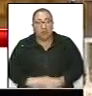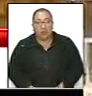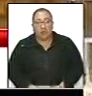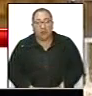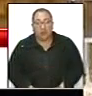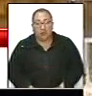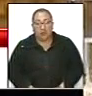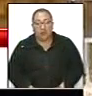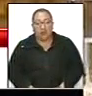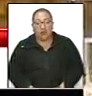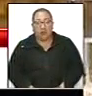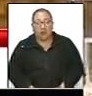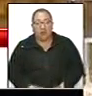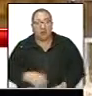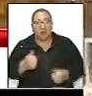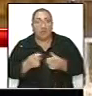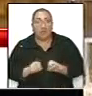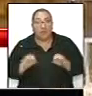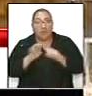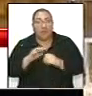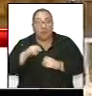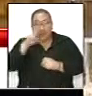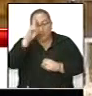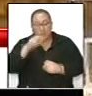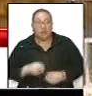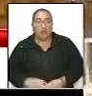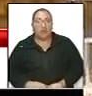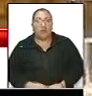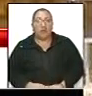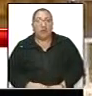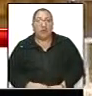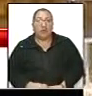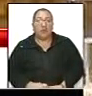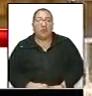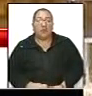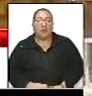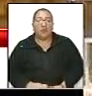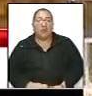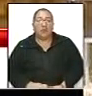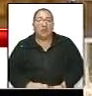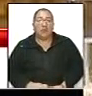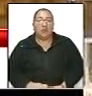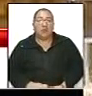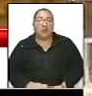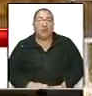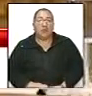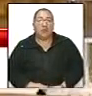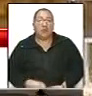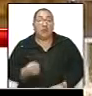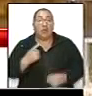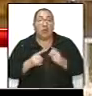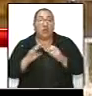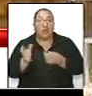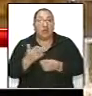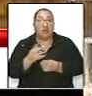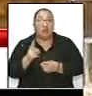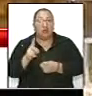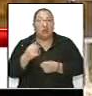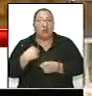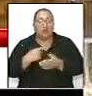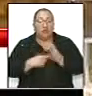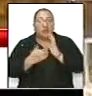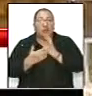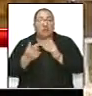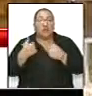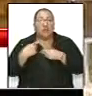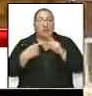revistas, lo cual es importante para el país, porque para publicar en alguna de esas revistas, lo que uno tiene que demostrar es que